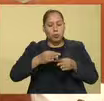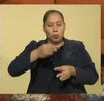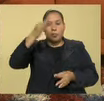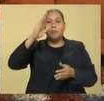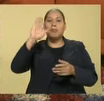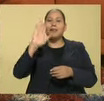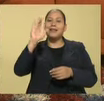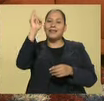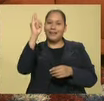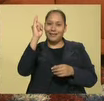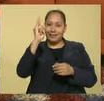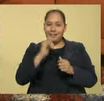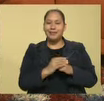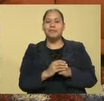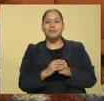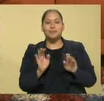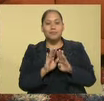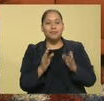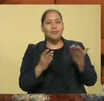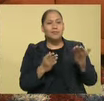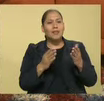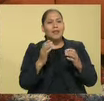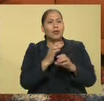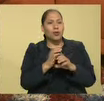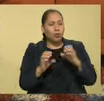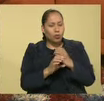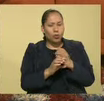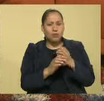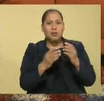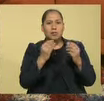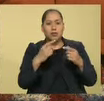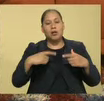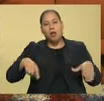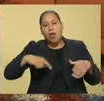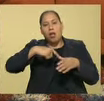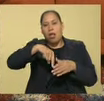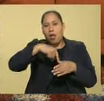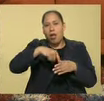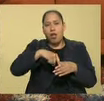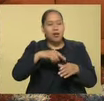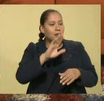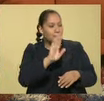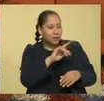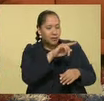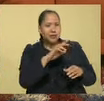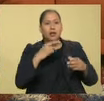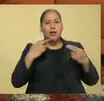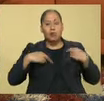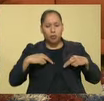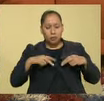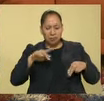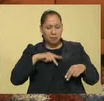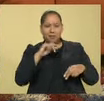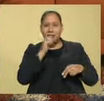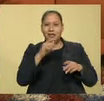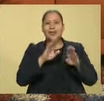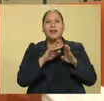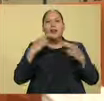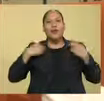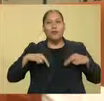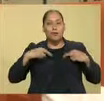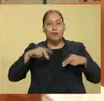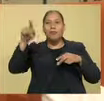silueta. Uh-huh. Y que no sean cosas demasiado holgadas, porque es que sí parece que no es ropa suya, parece que era como la